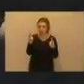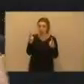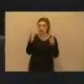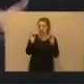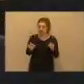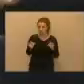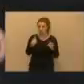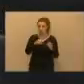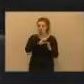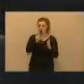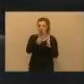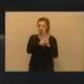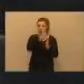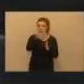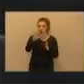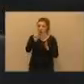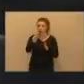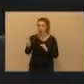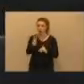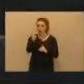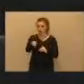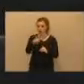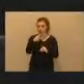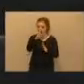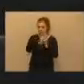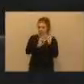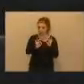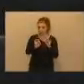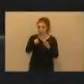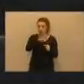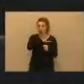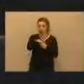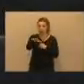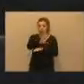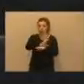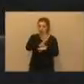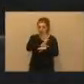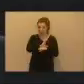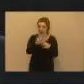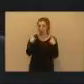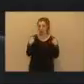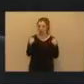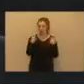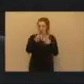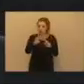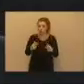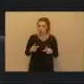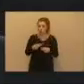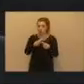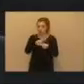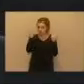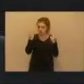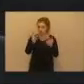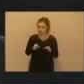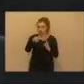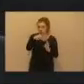marca el artículo 55.2 también de ese estatuto. En el ámbito de la Consejería de Hacienda del sector público y conforme a esta normativa, cuando